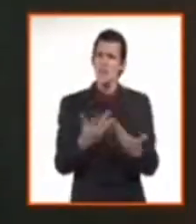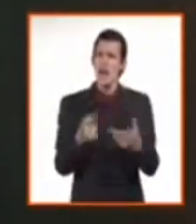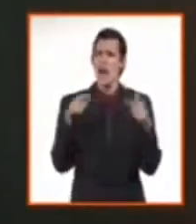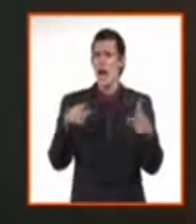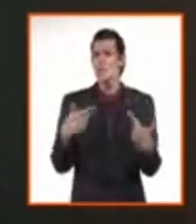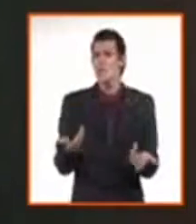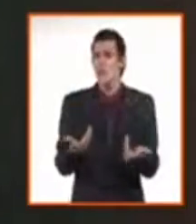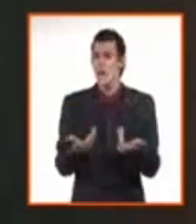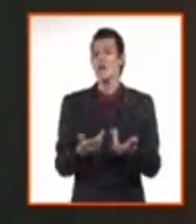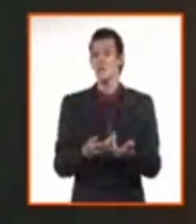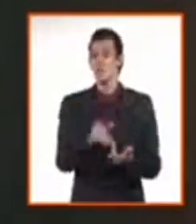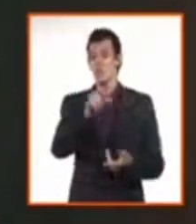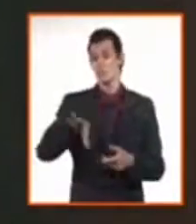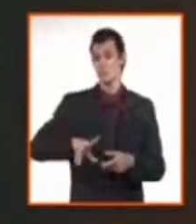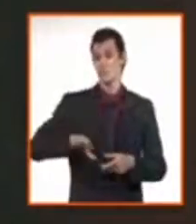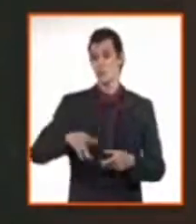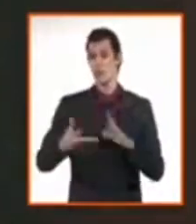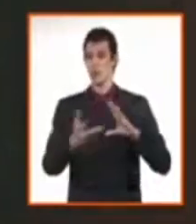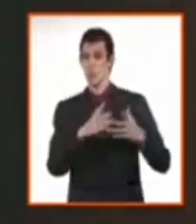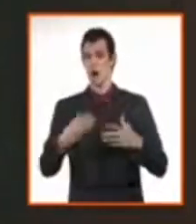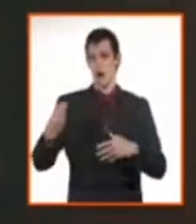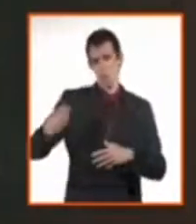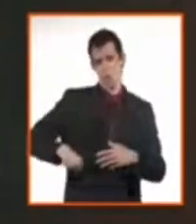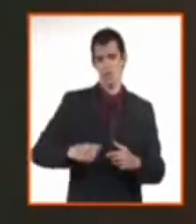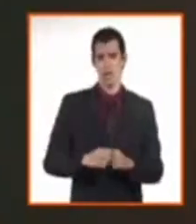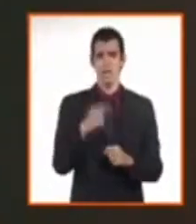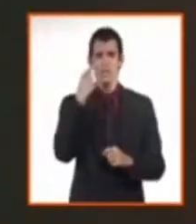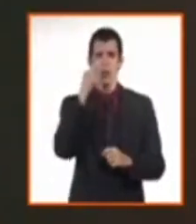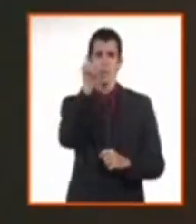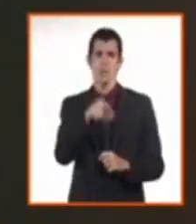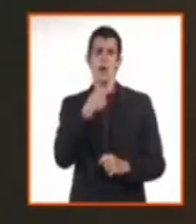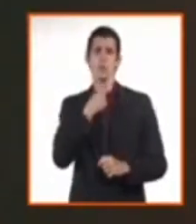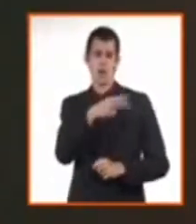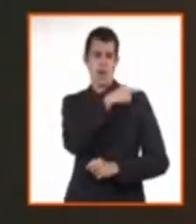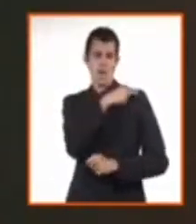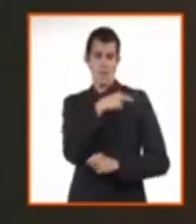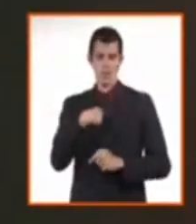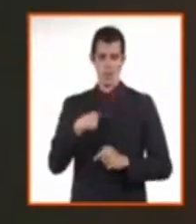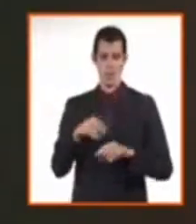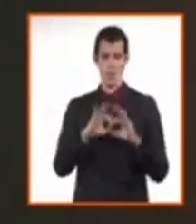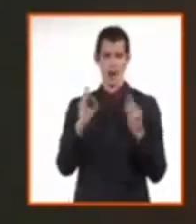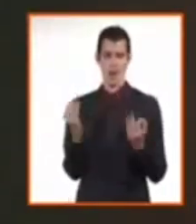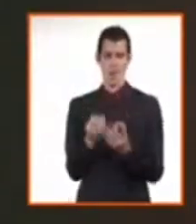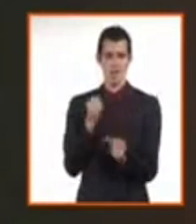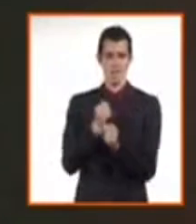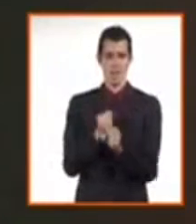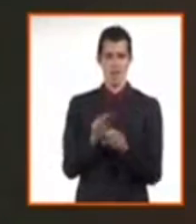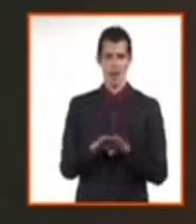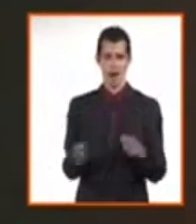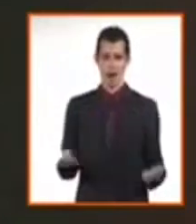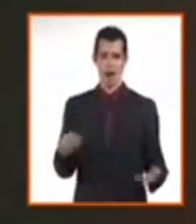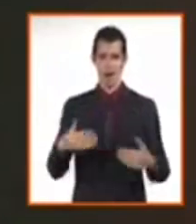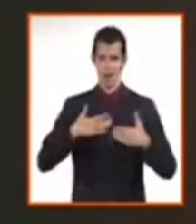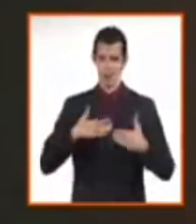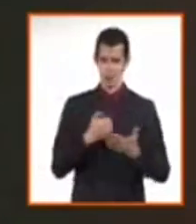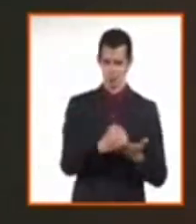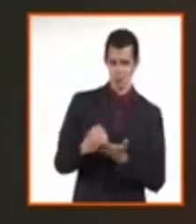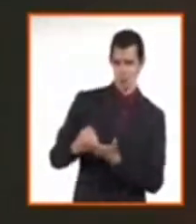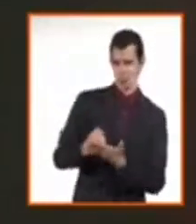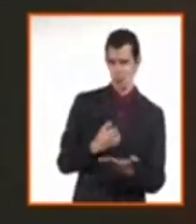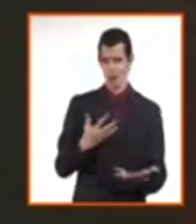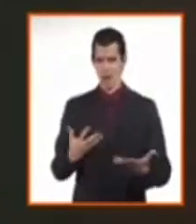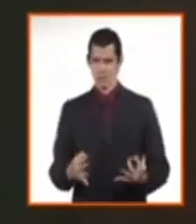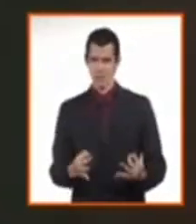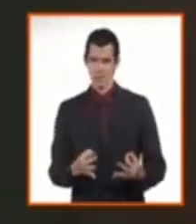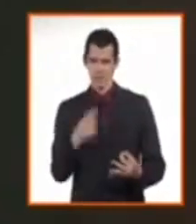intereses donde cada vez mágico mejor con el asunto de la pandemia nuestras poblaciones se han empobrecido